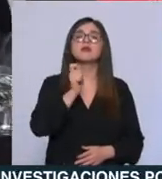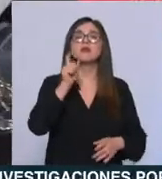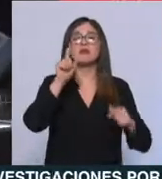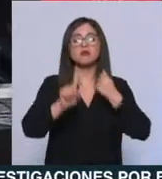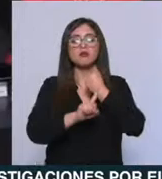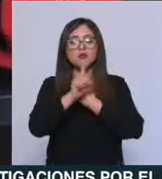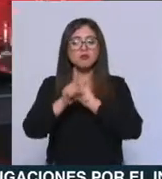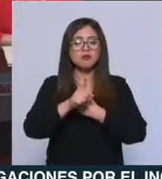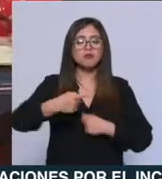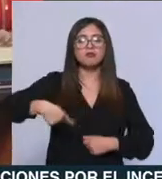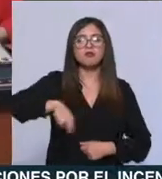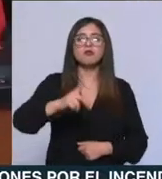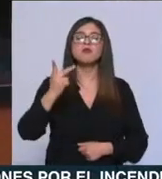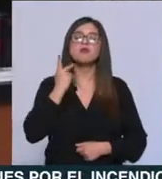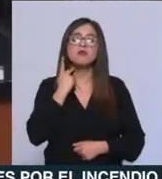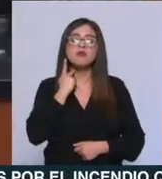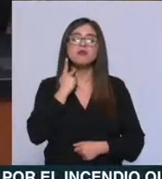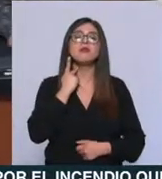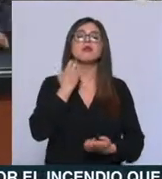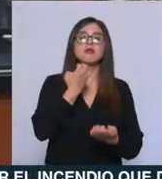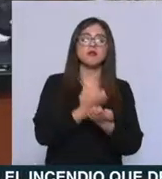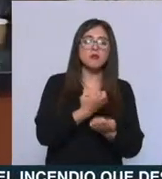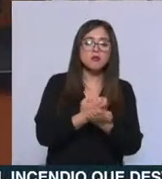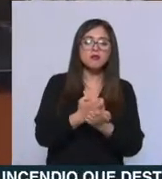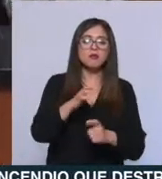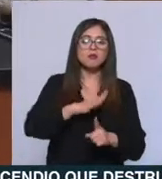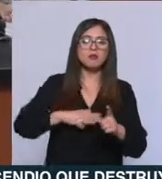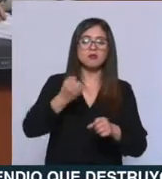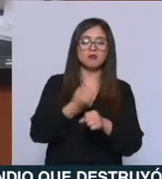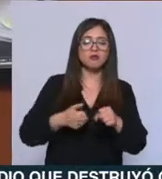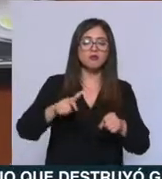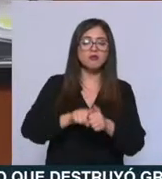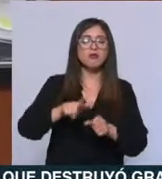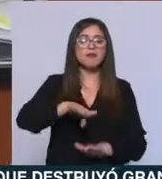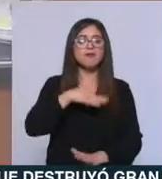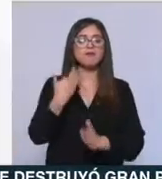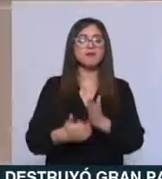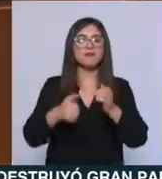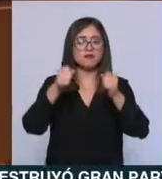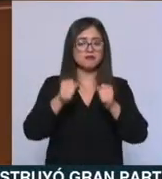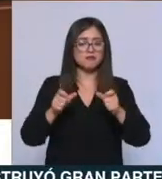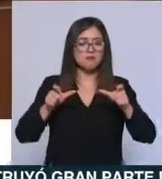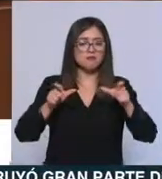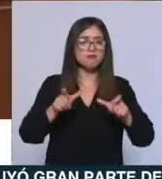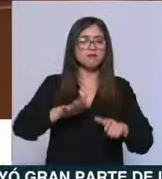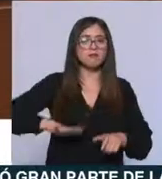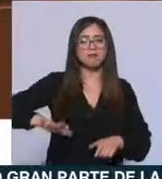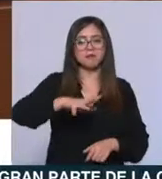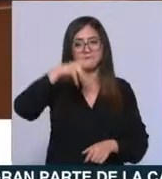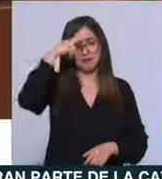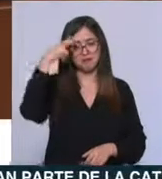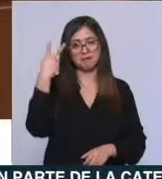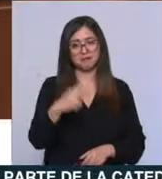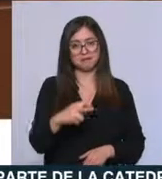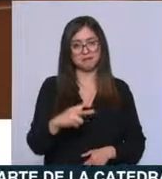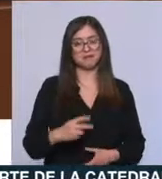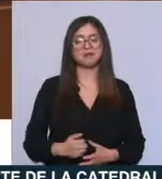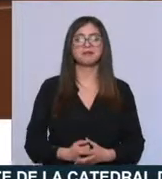del sistema político, económico y social se expresan en la inseguridad en el país. Estamos frente a una